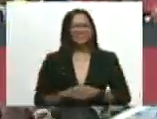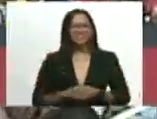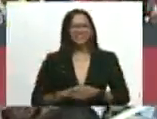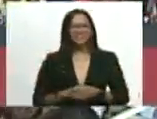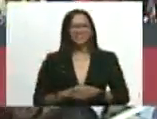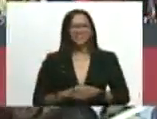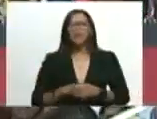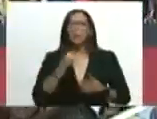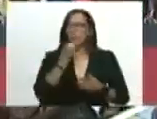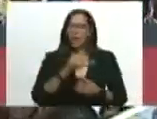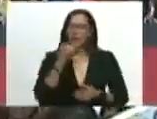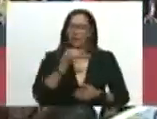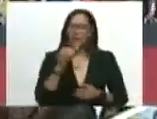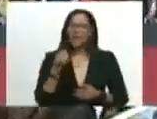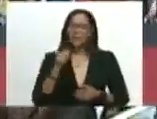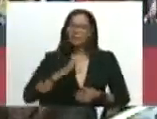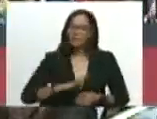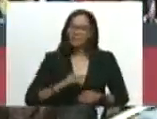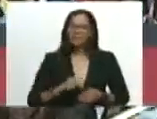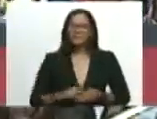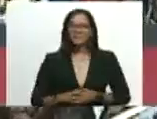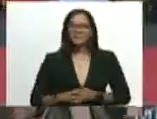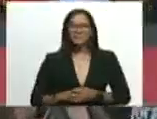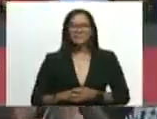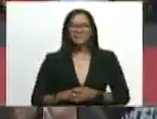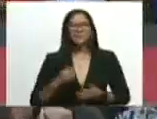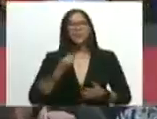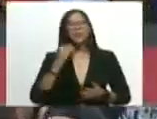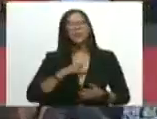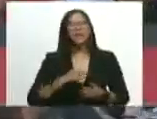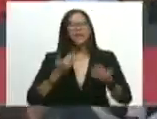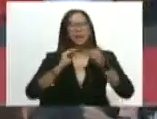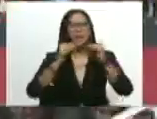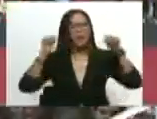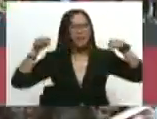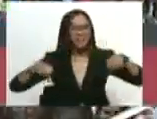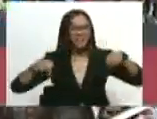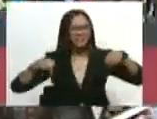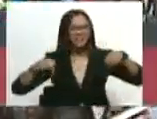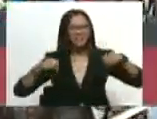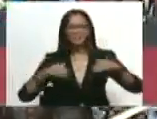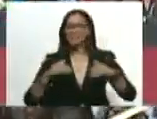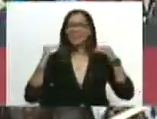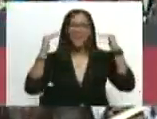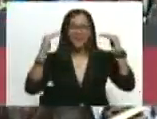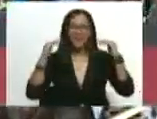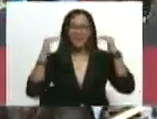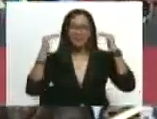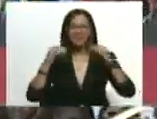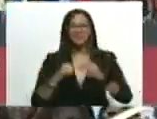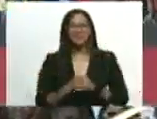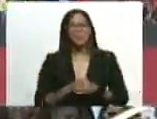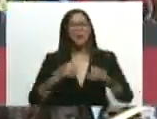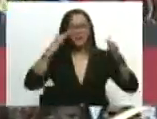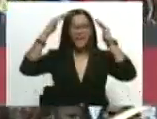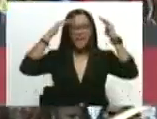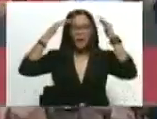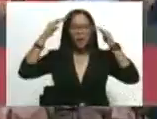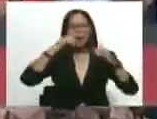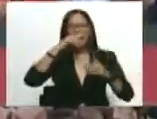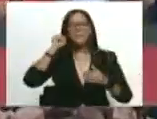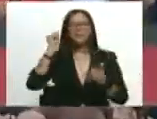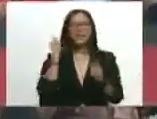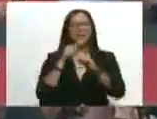Buenas tardes cómo están Cómo está la moral Aquí vamos a mandarle un saludo a Nicolás